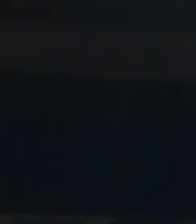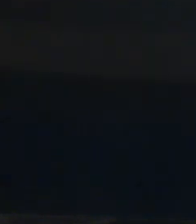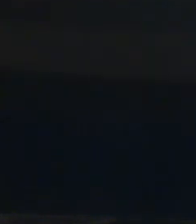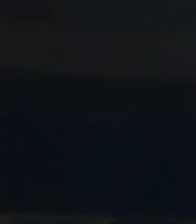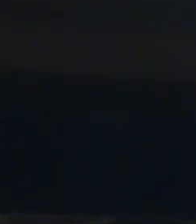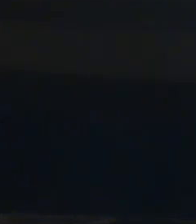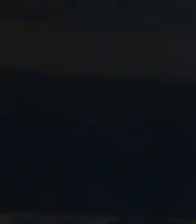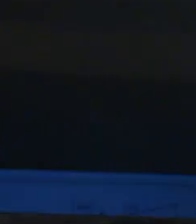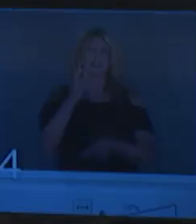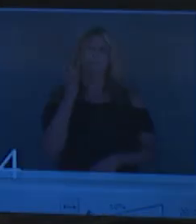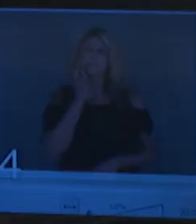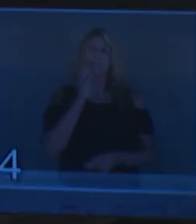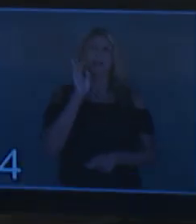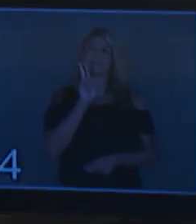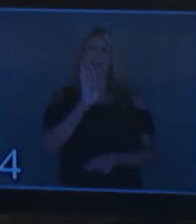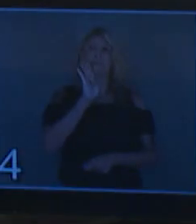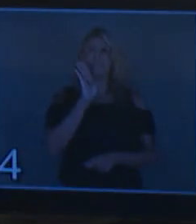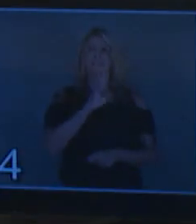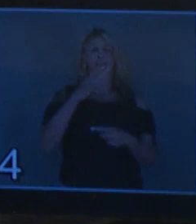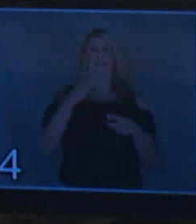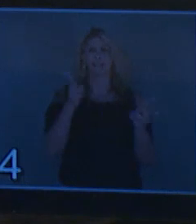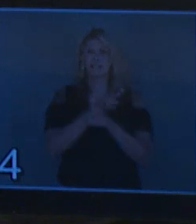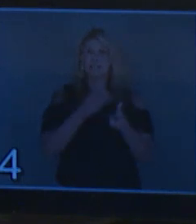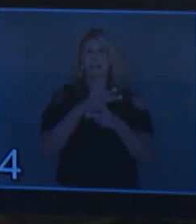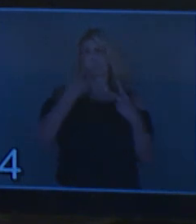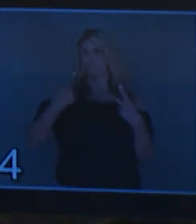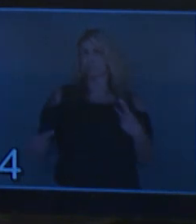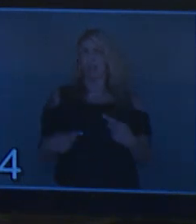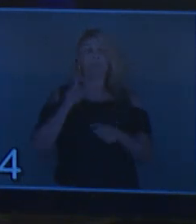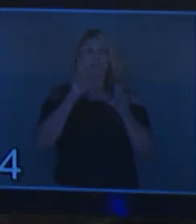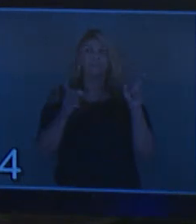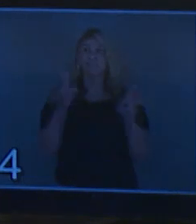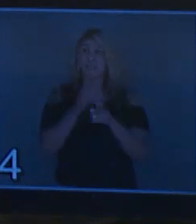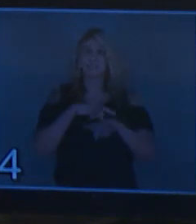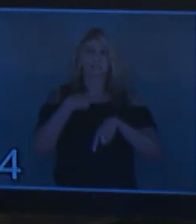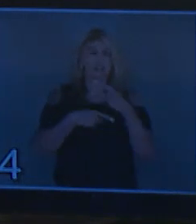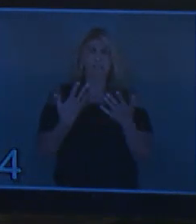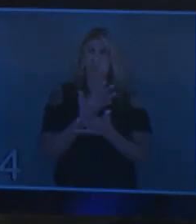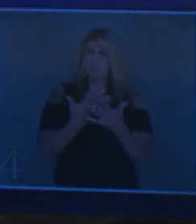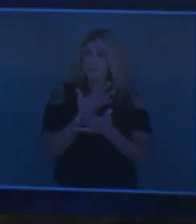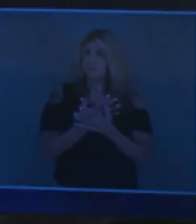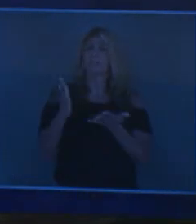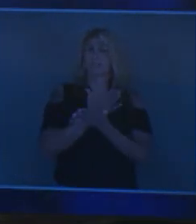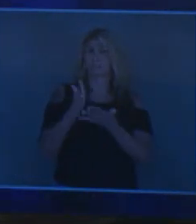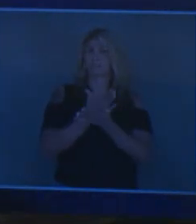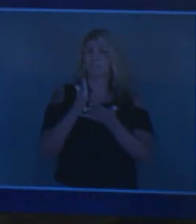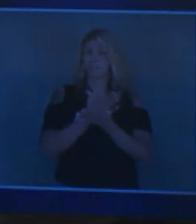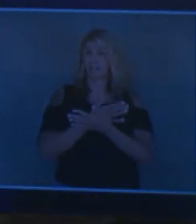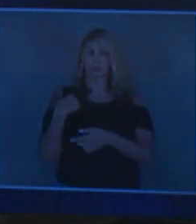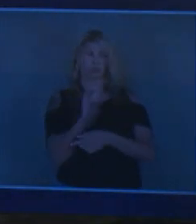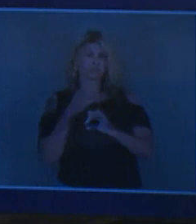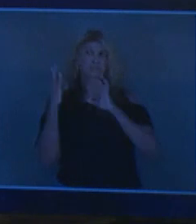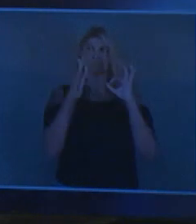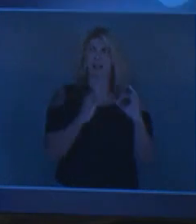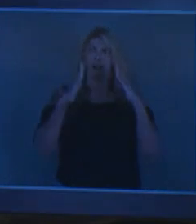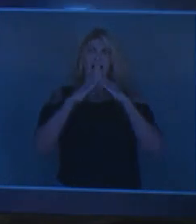más tempranas edades y les permiten ser y eso es gracias a la información que generan este